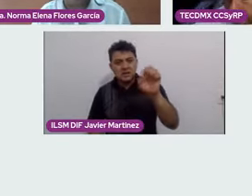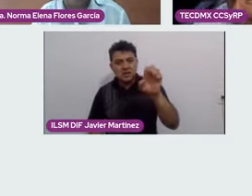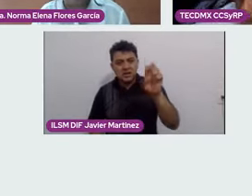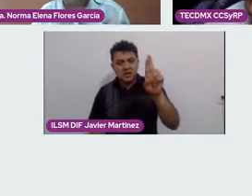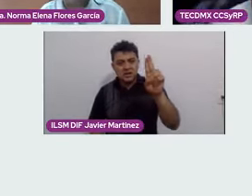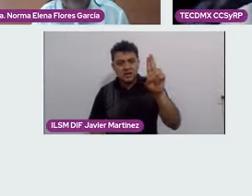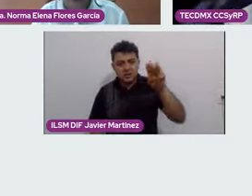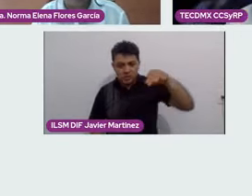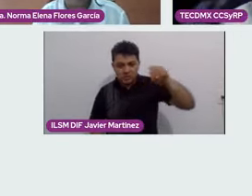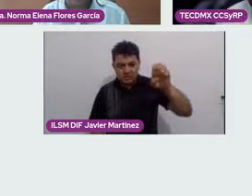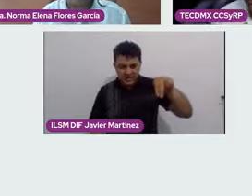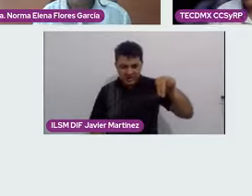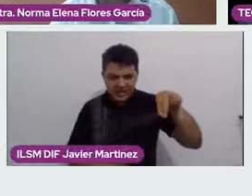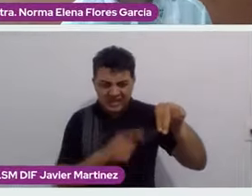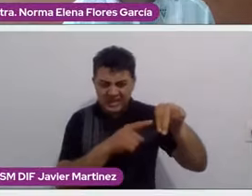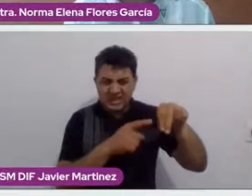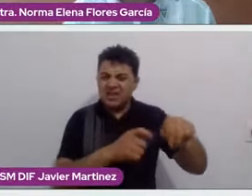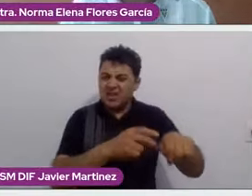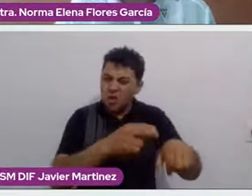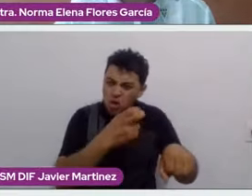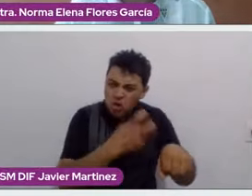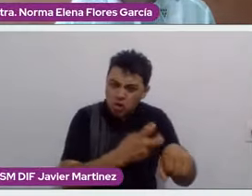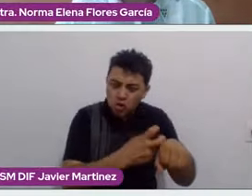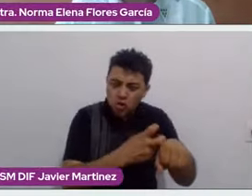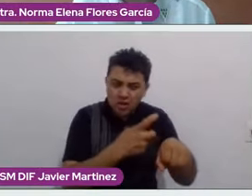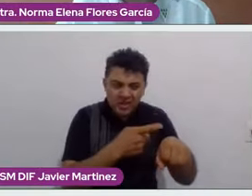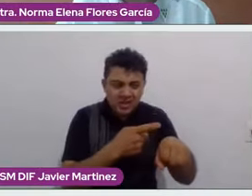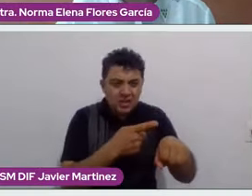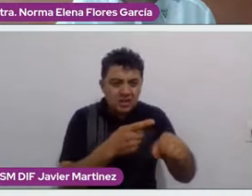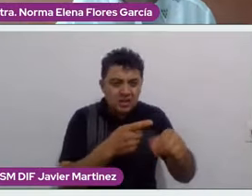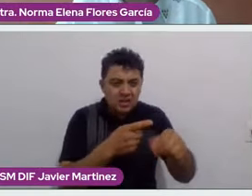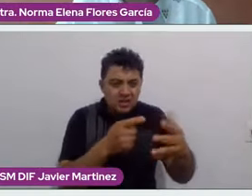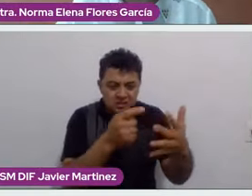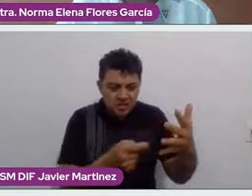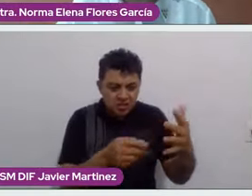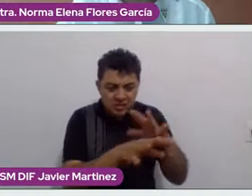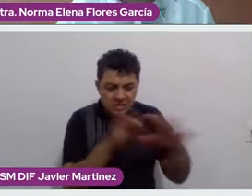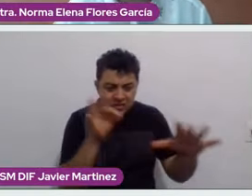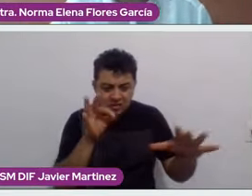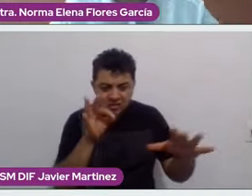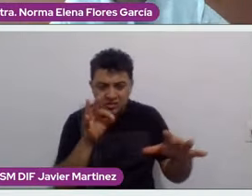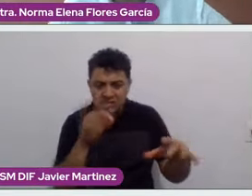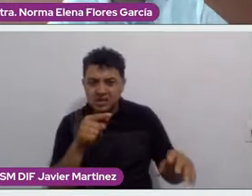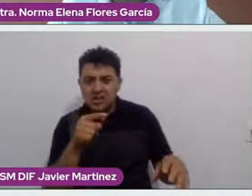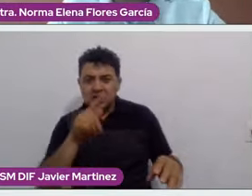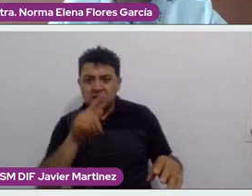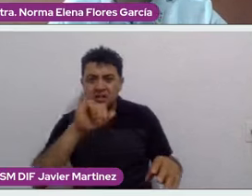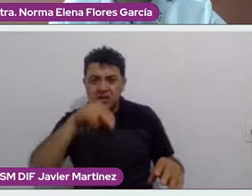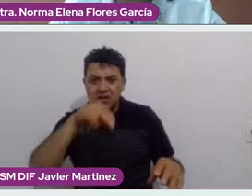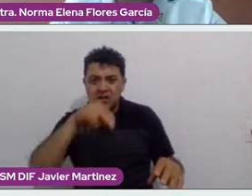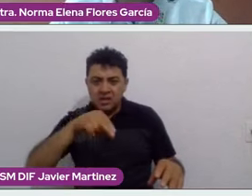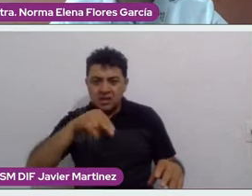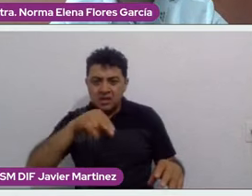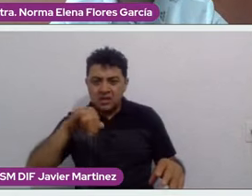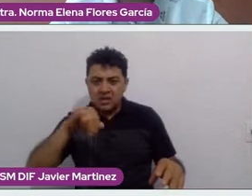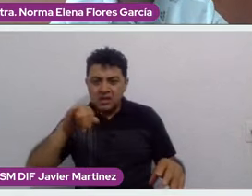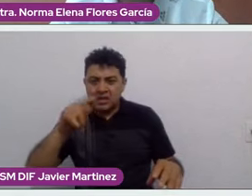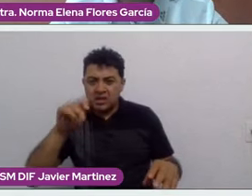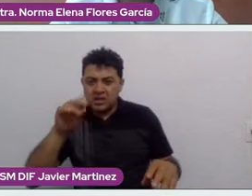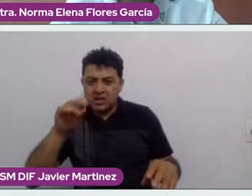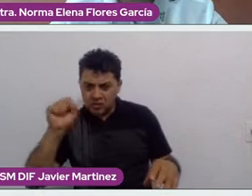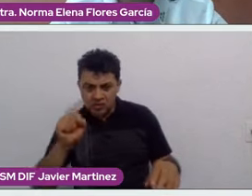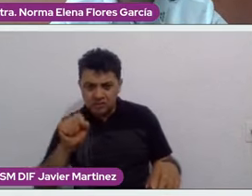ser un síntoma de tinnitus? No, el cerumen es una secreción de la